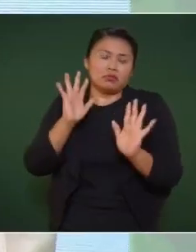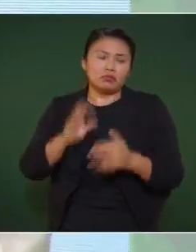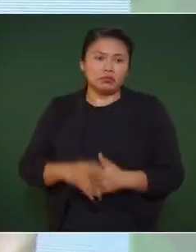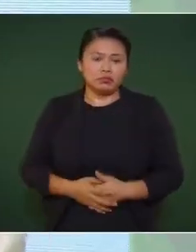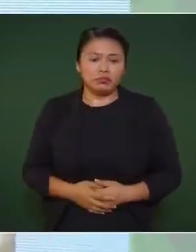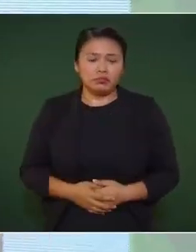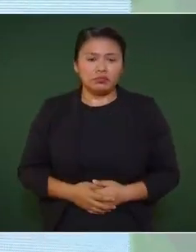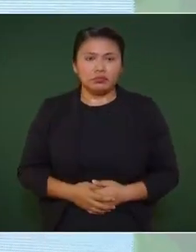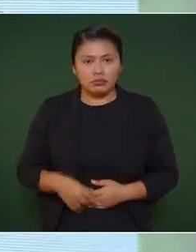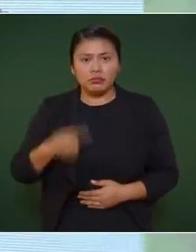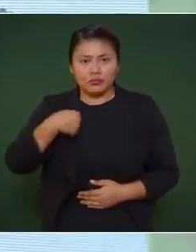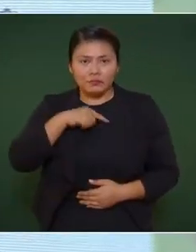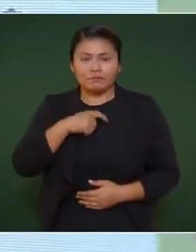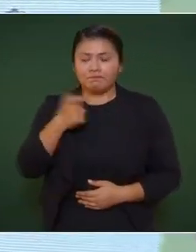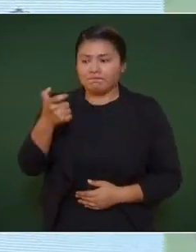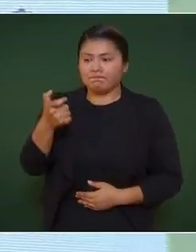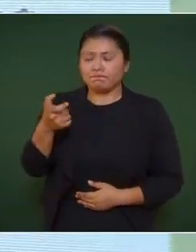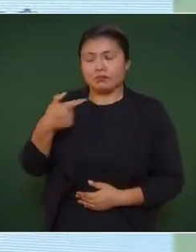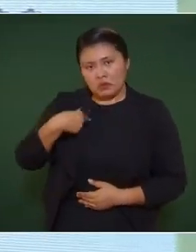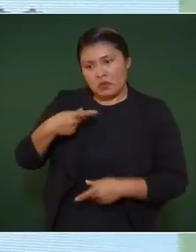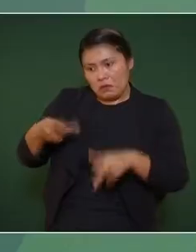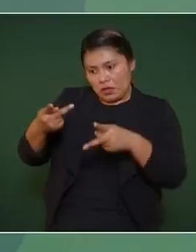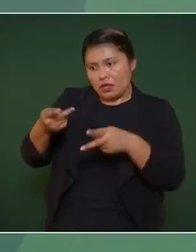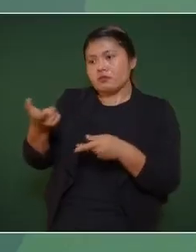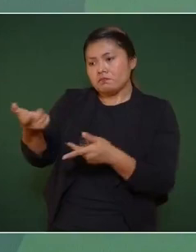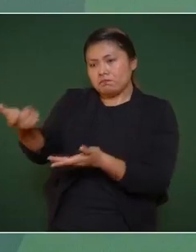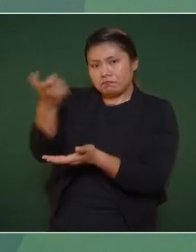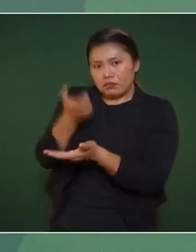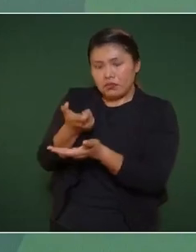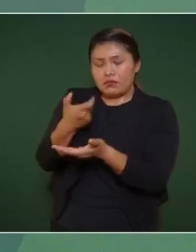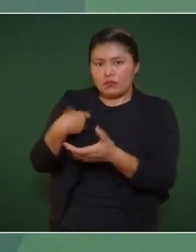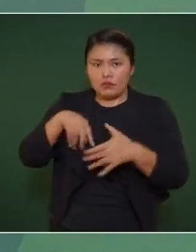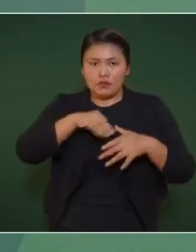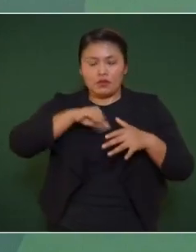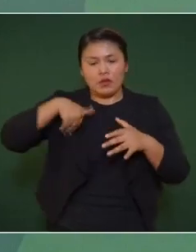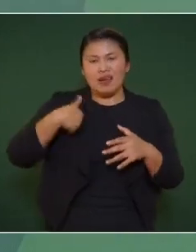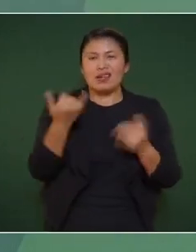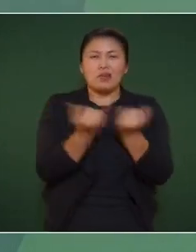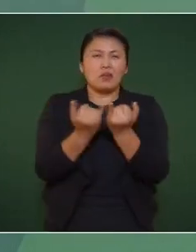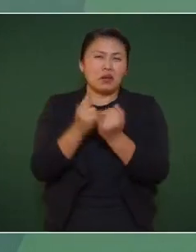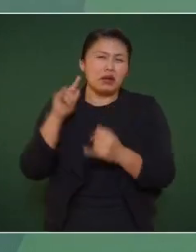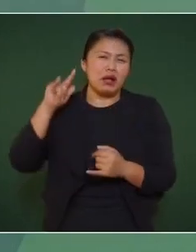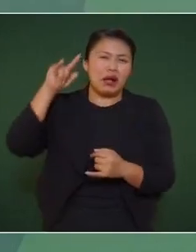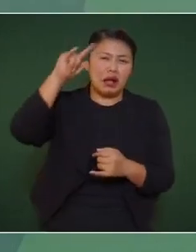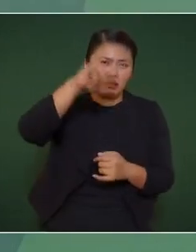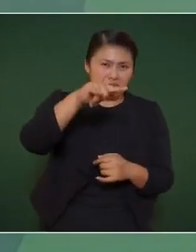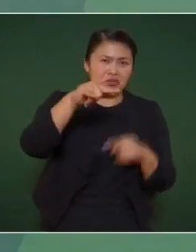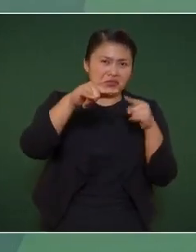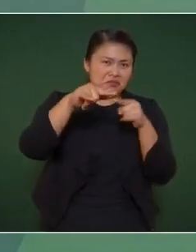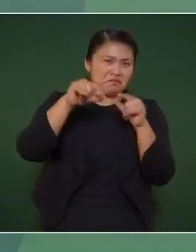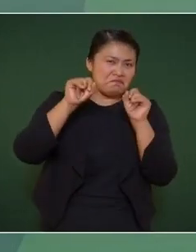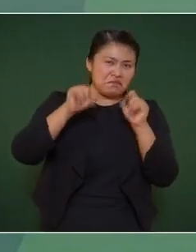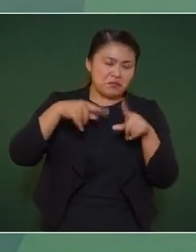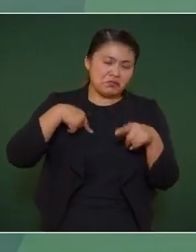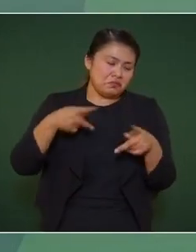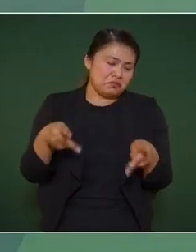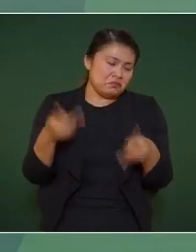y obtuvimos recursos, como los aviones y como todos